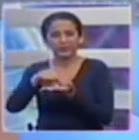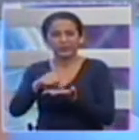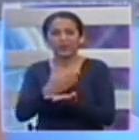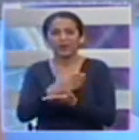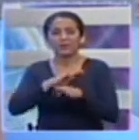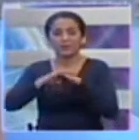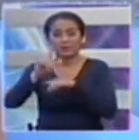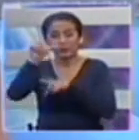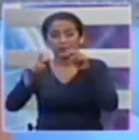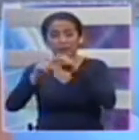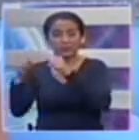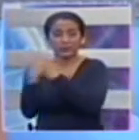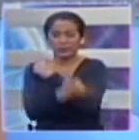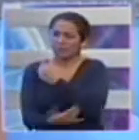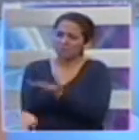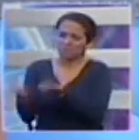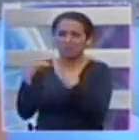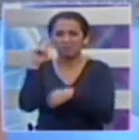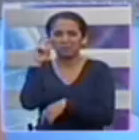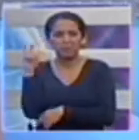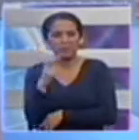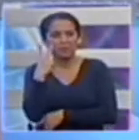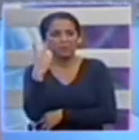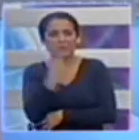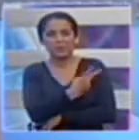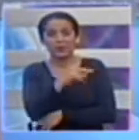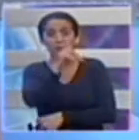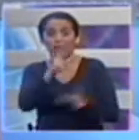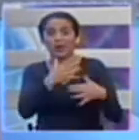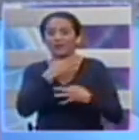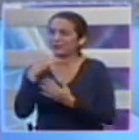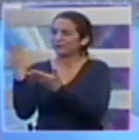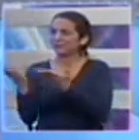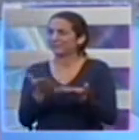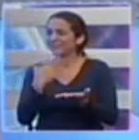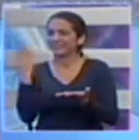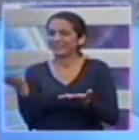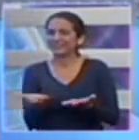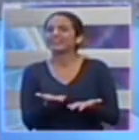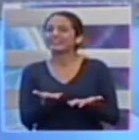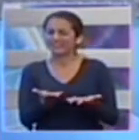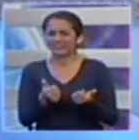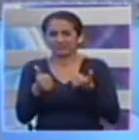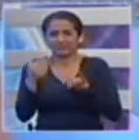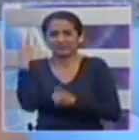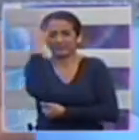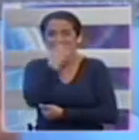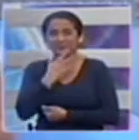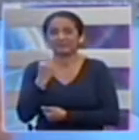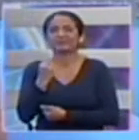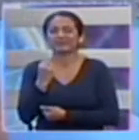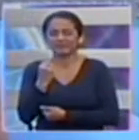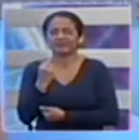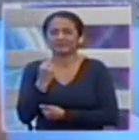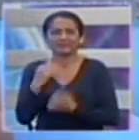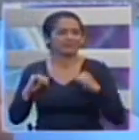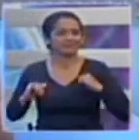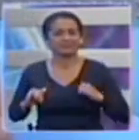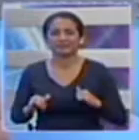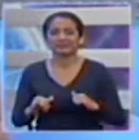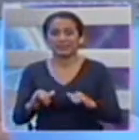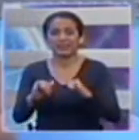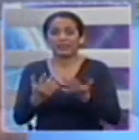siguen estando en pie, las personas siempre están atentas para recibir a todas las personas que quieran llegar y simplemente es un momento, ¿no?